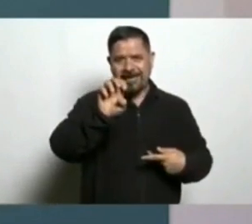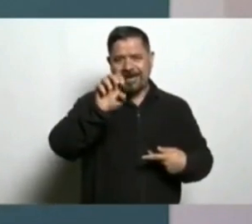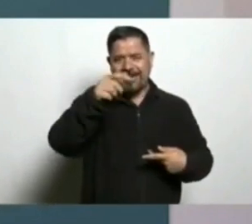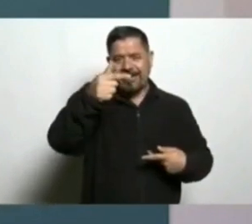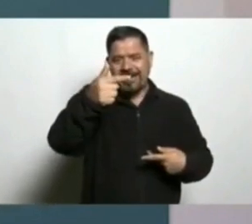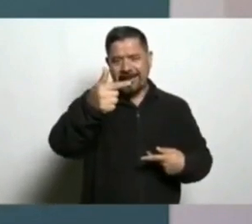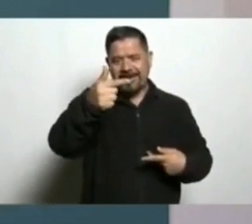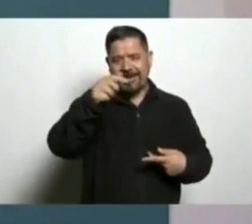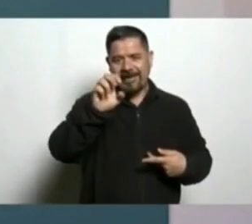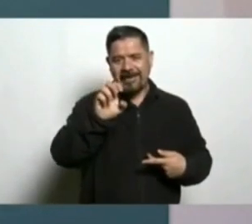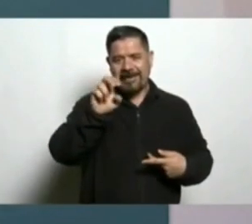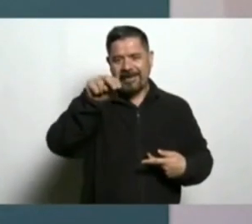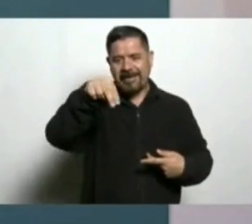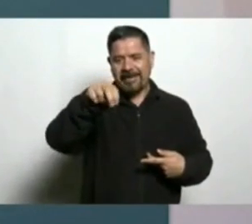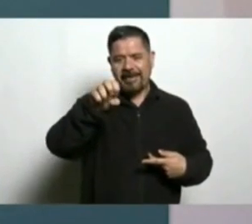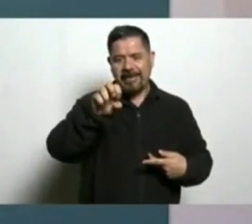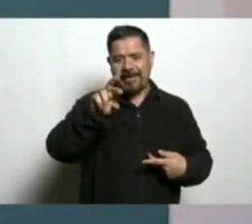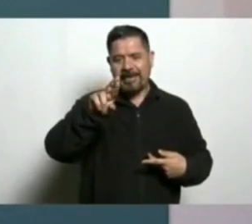a la represión.